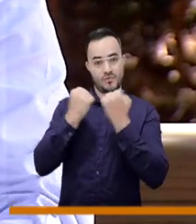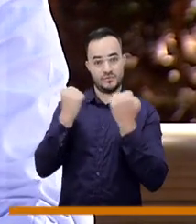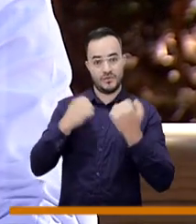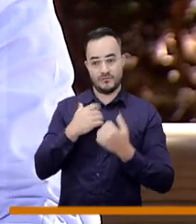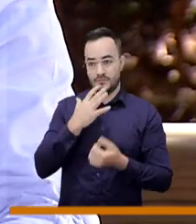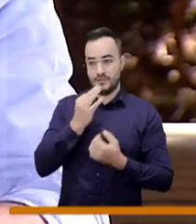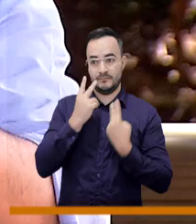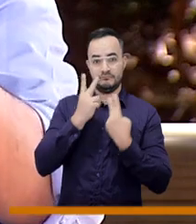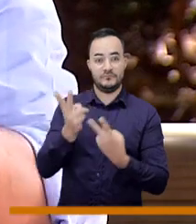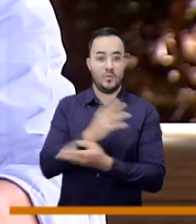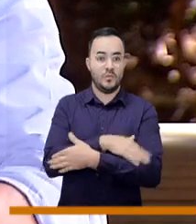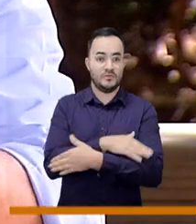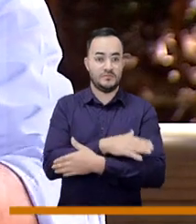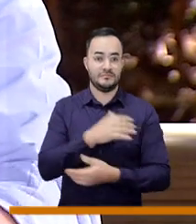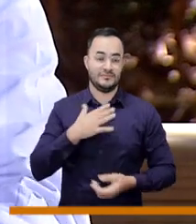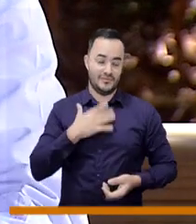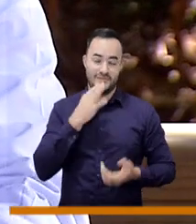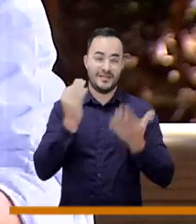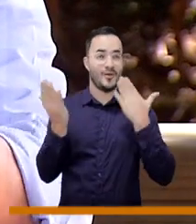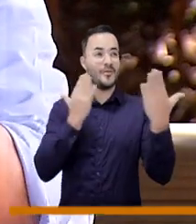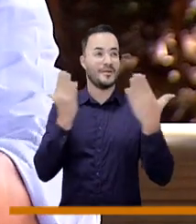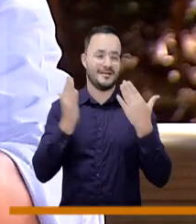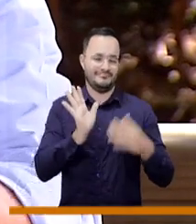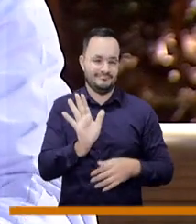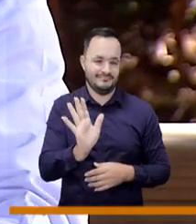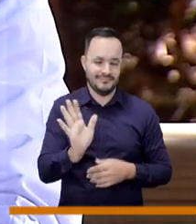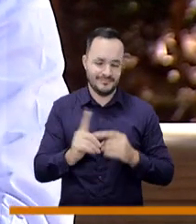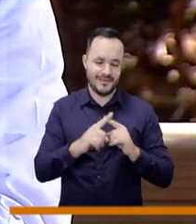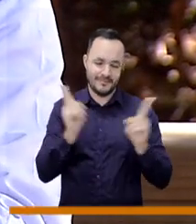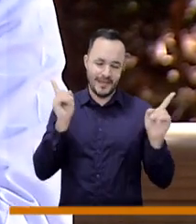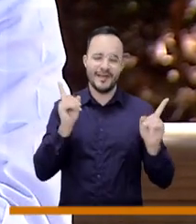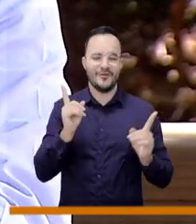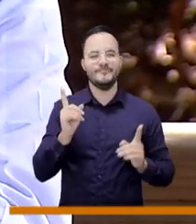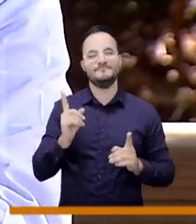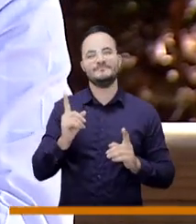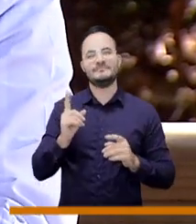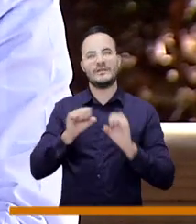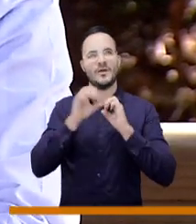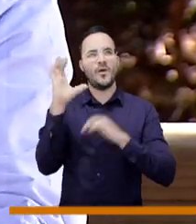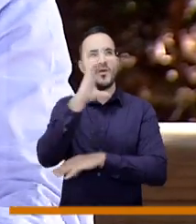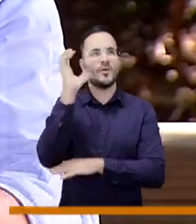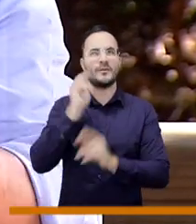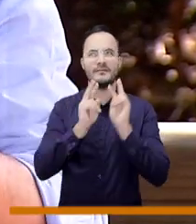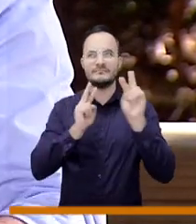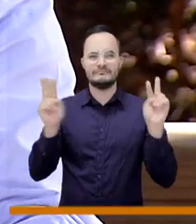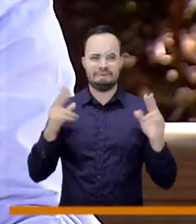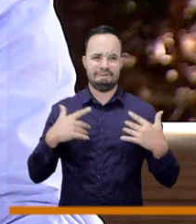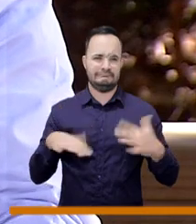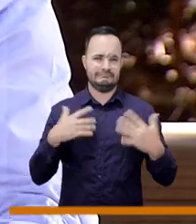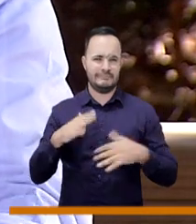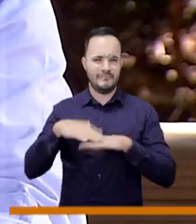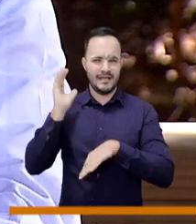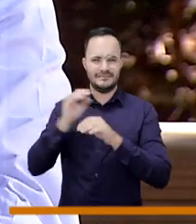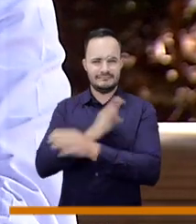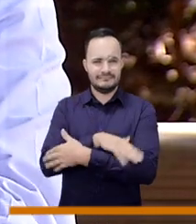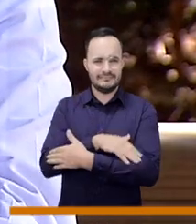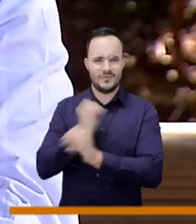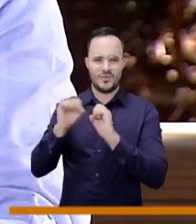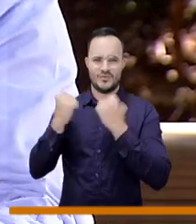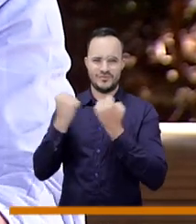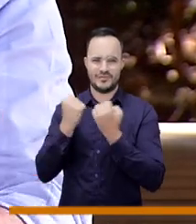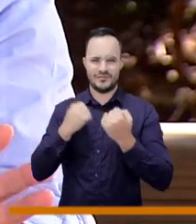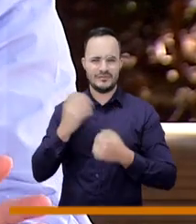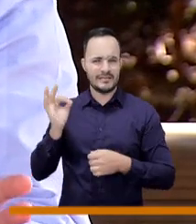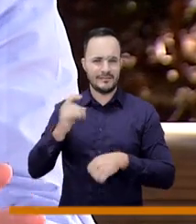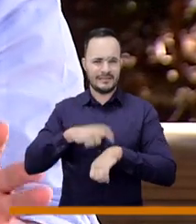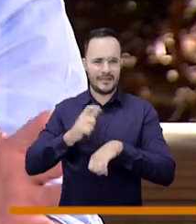las comparaciones son odiosas, pero tengo que decir que el Consejo de Medellín es el Consejo más juicioso de Colombia. Aquí trabajamos a doble turno, siempre